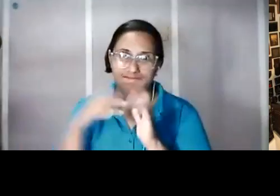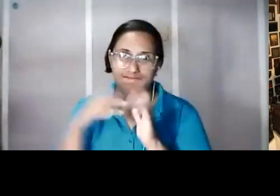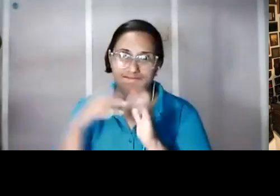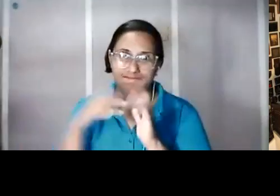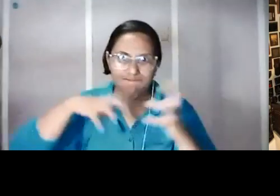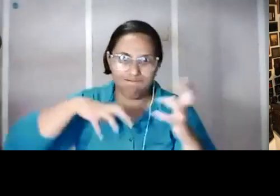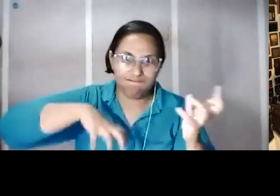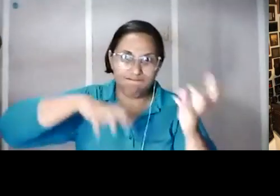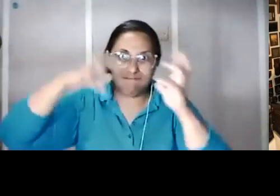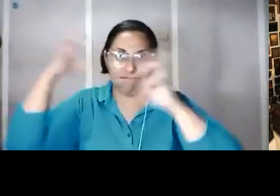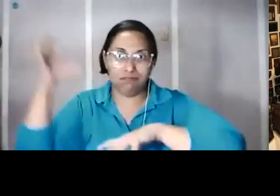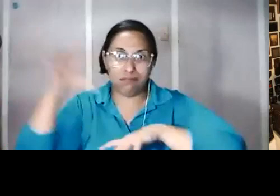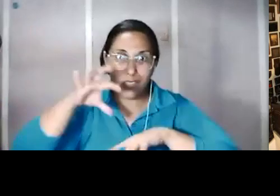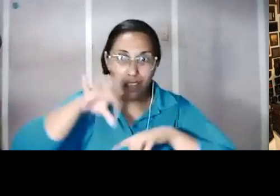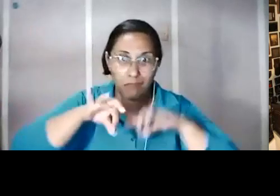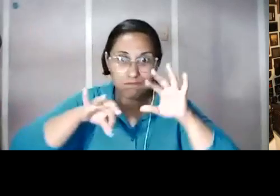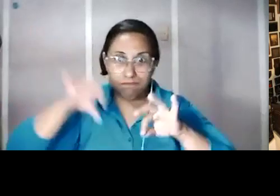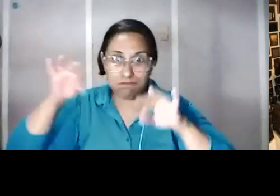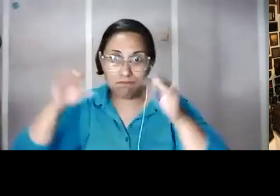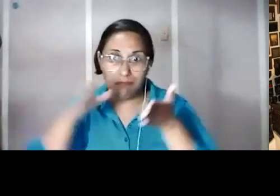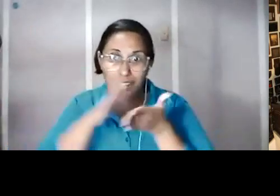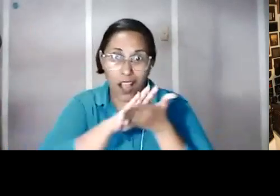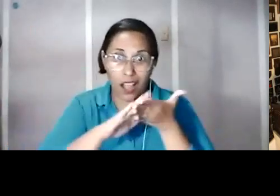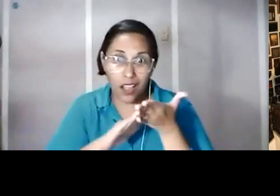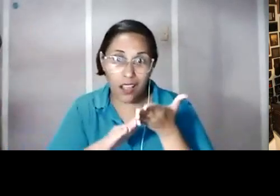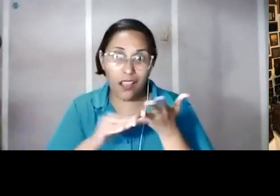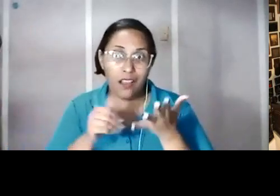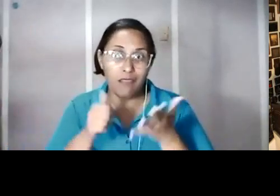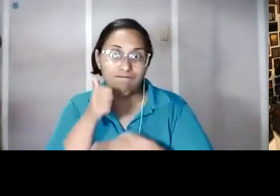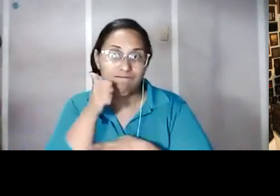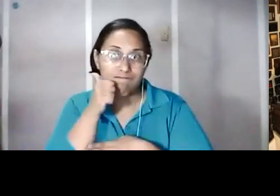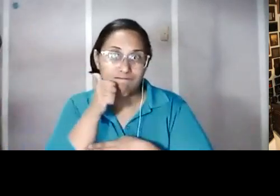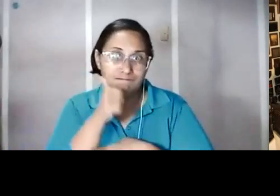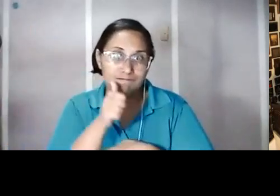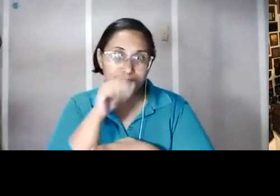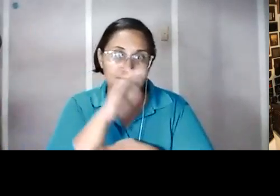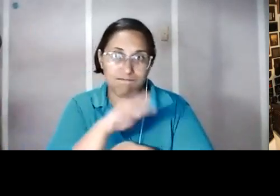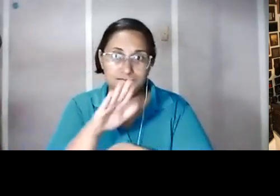me encontré casos de violación incluso de niñas, ¿no?